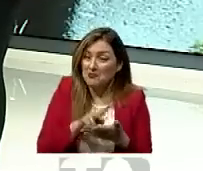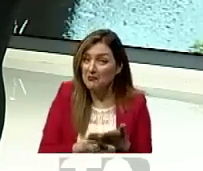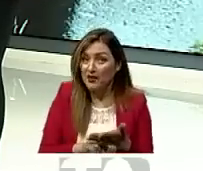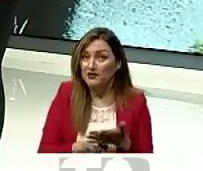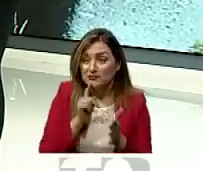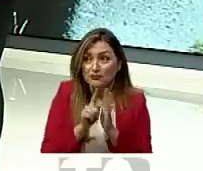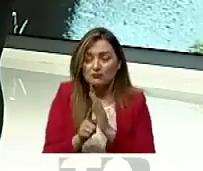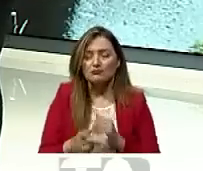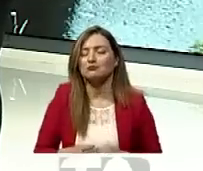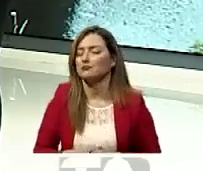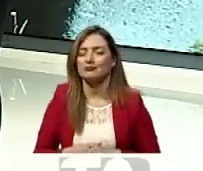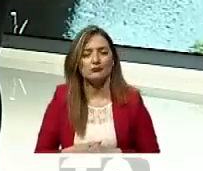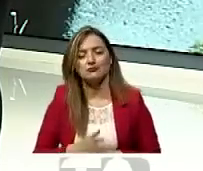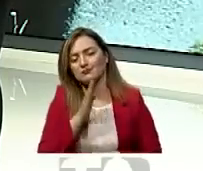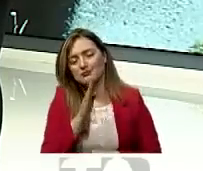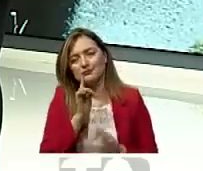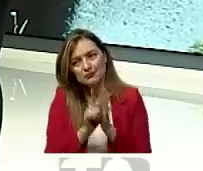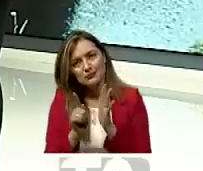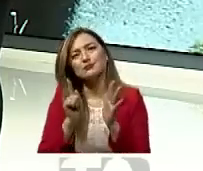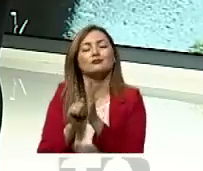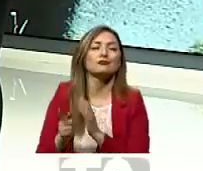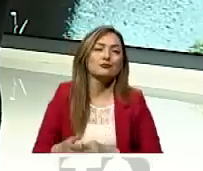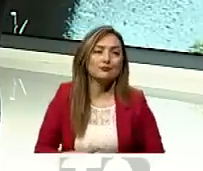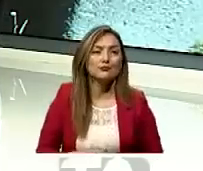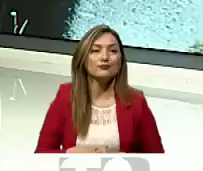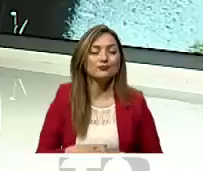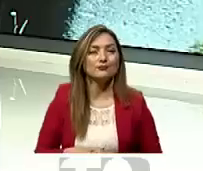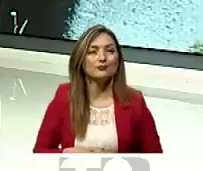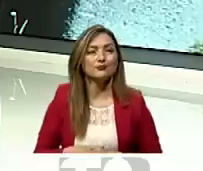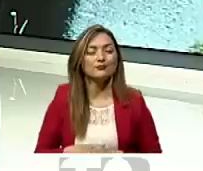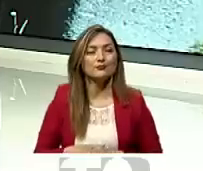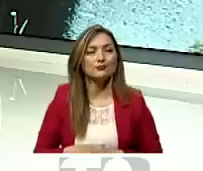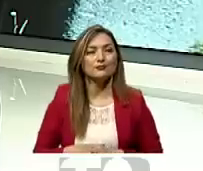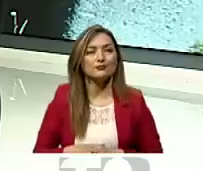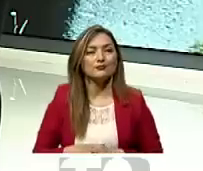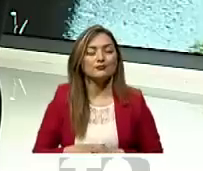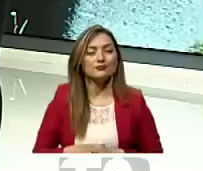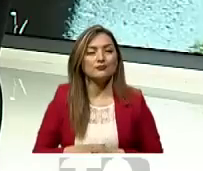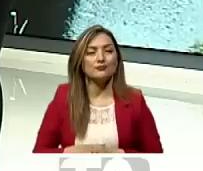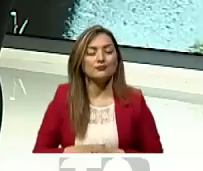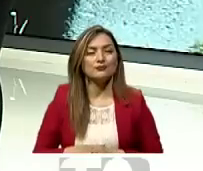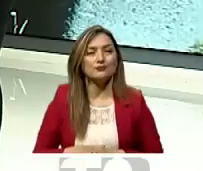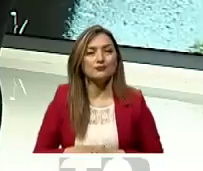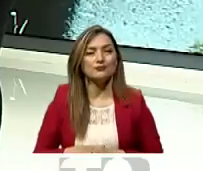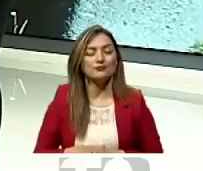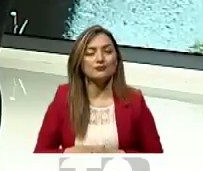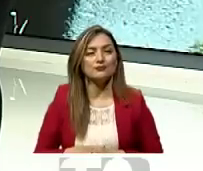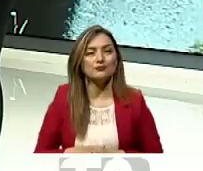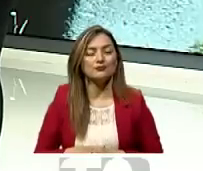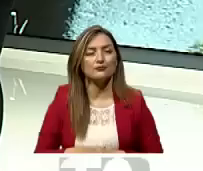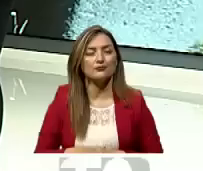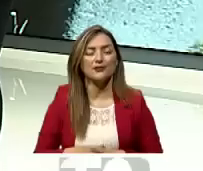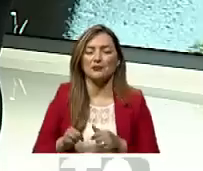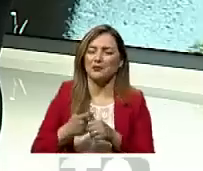que ellos denuncian sobre lo que está pasando en este sector a propósito de la situación de esta quebrada. El llamado es entonces,